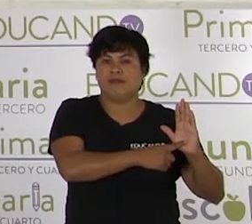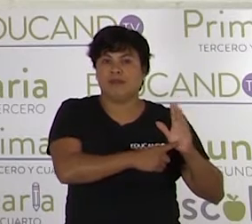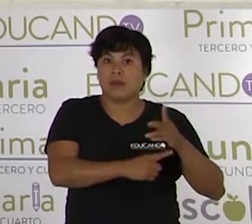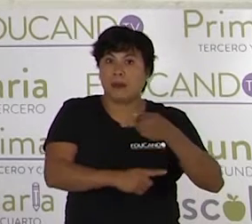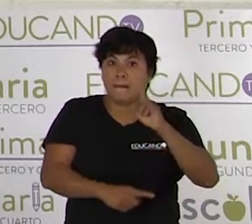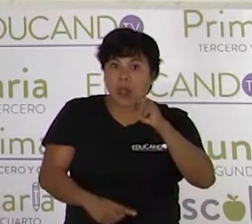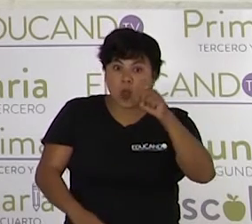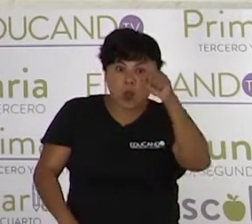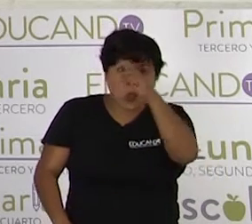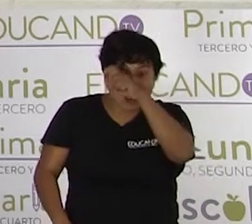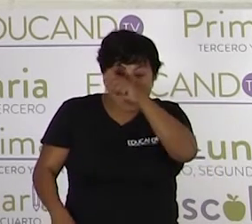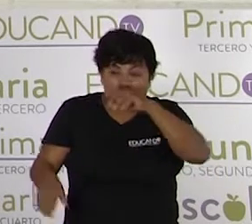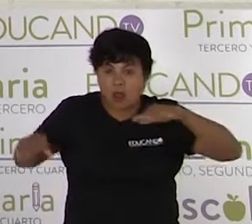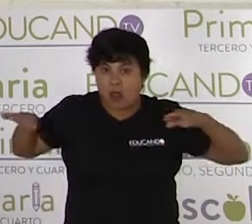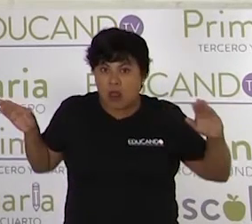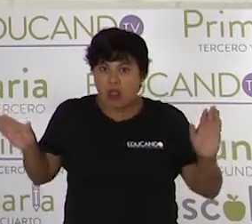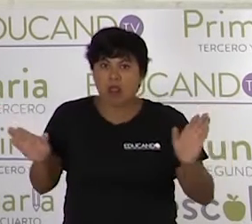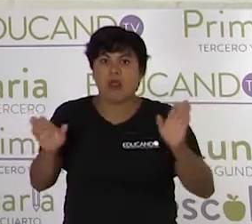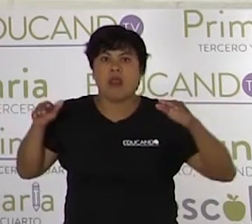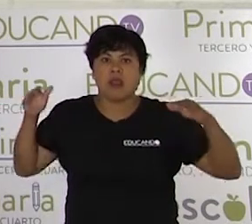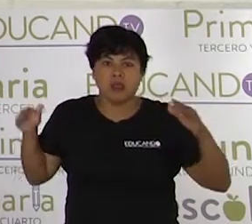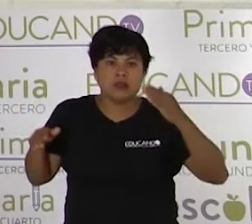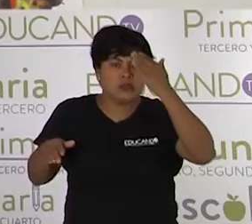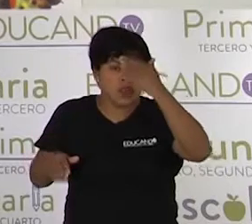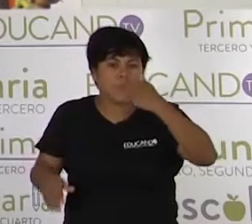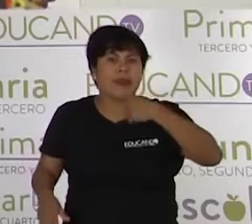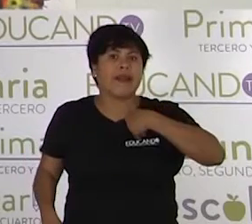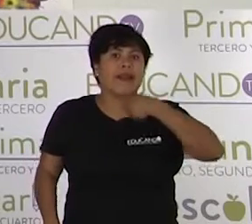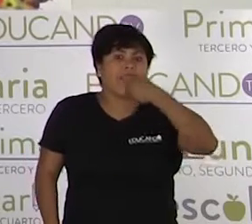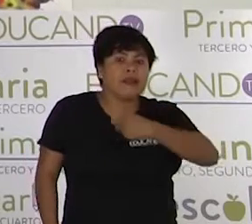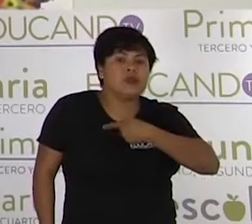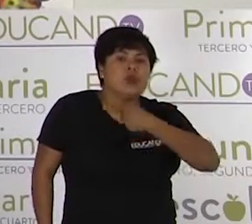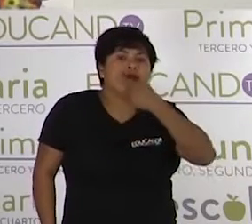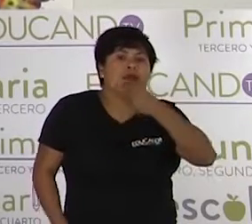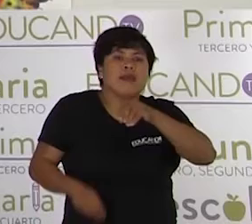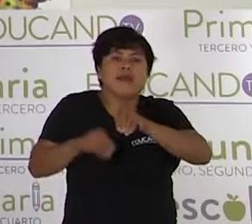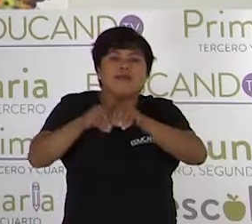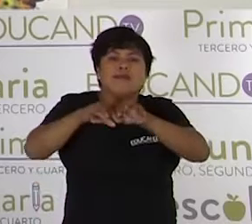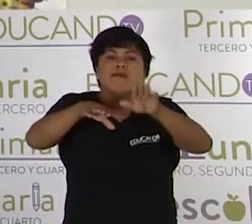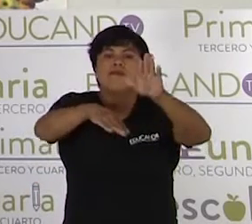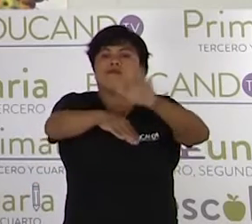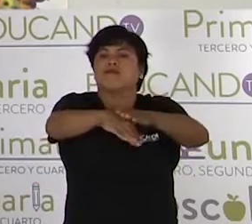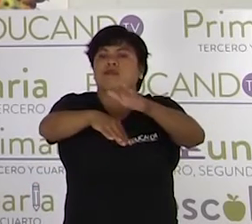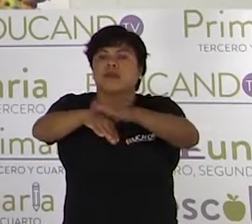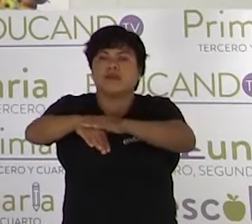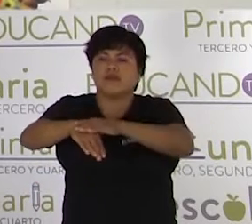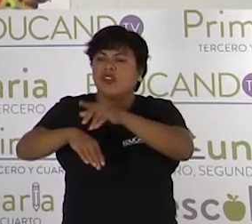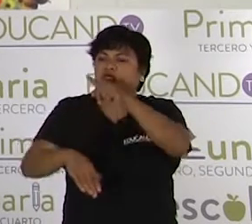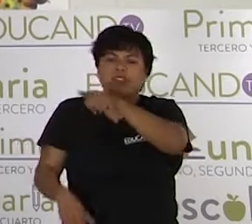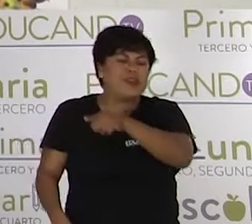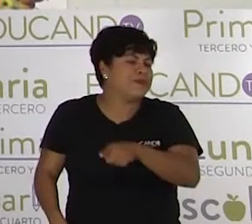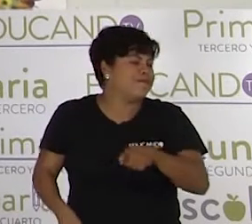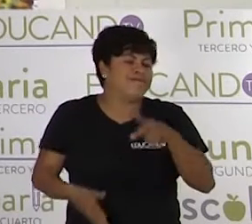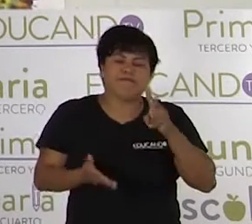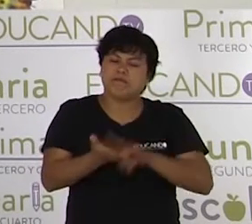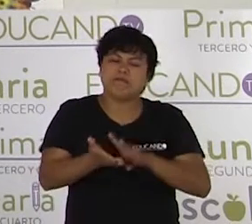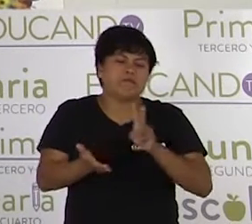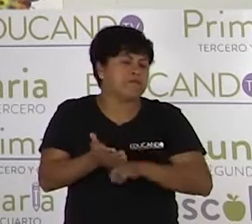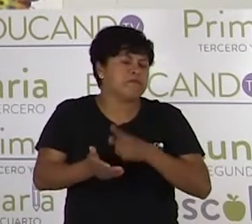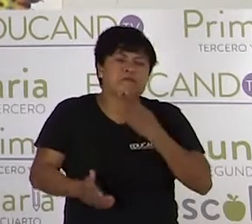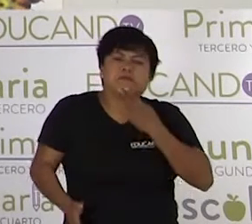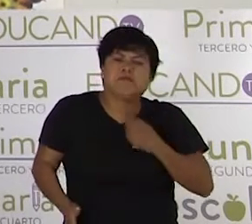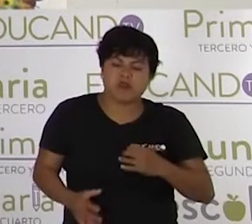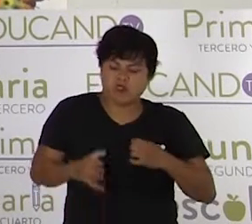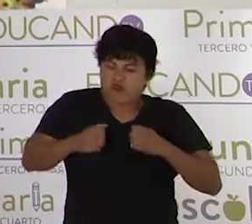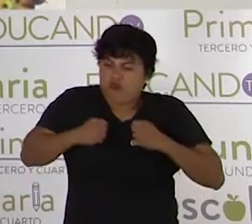Pero el águila sabía de lo que hablaba. De poco te valdrá tu fuerza, le